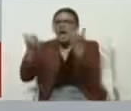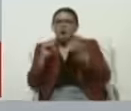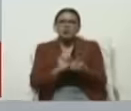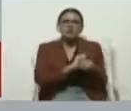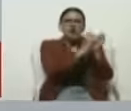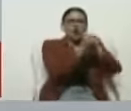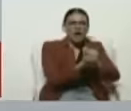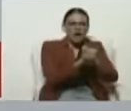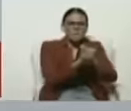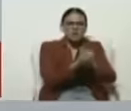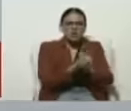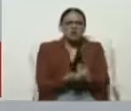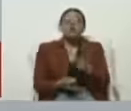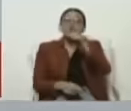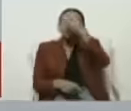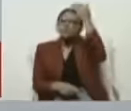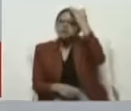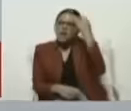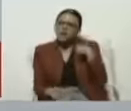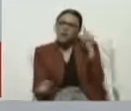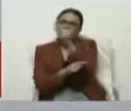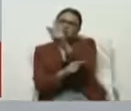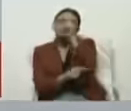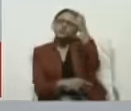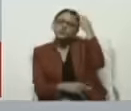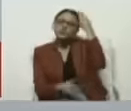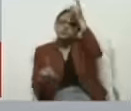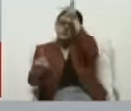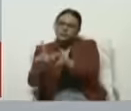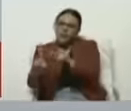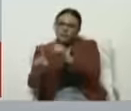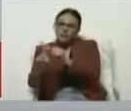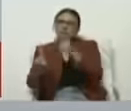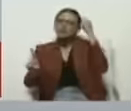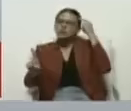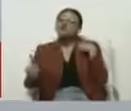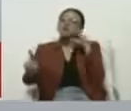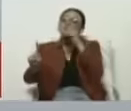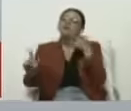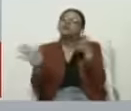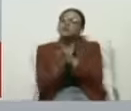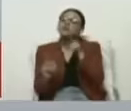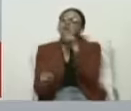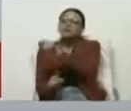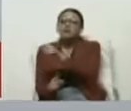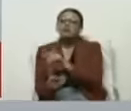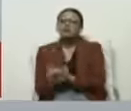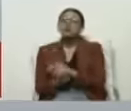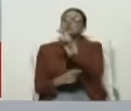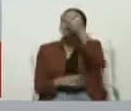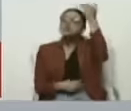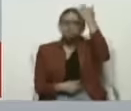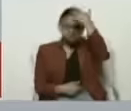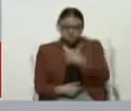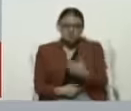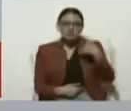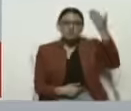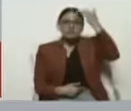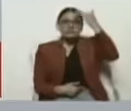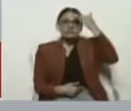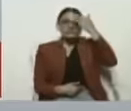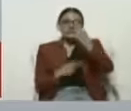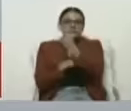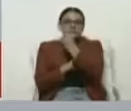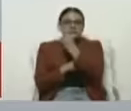tú sabes de quién estoy hablando. ¿Sabes, no? El del episodio de Cúcuta. Contigo estoy hablando. Tú sabes qué fue